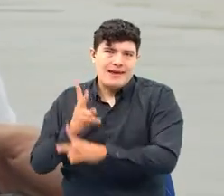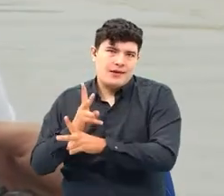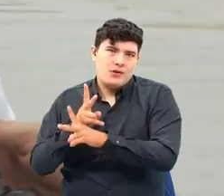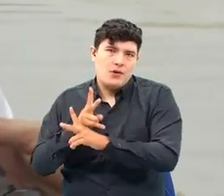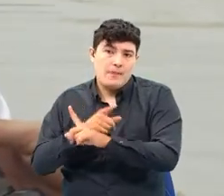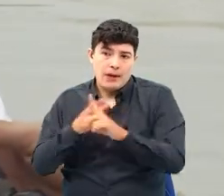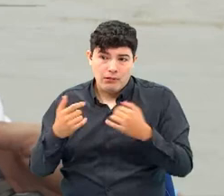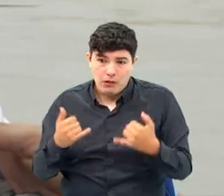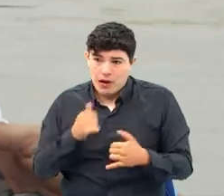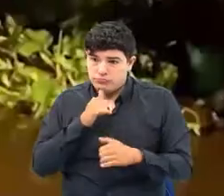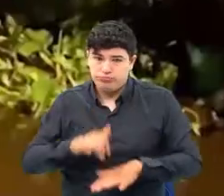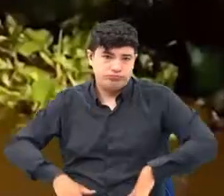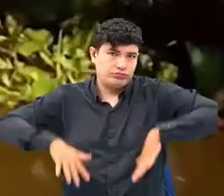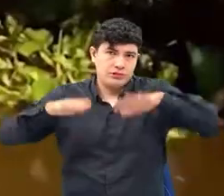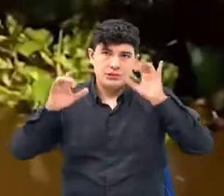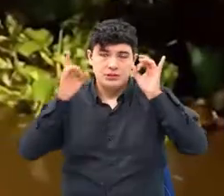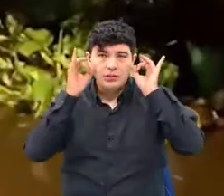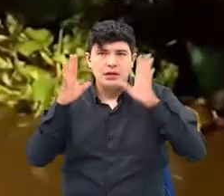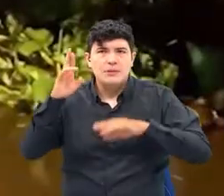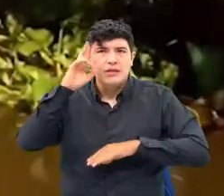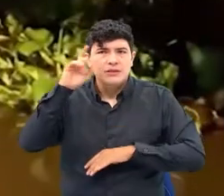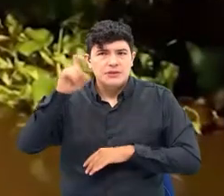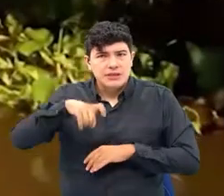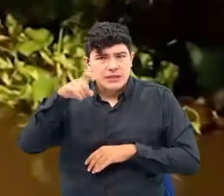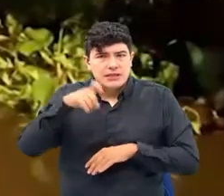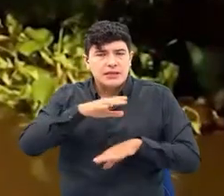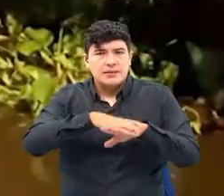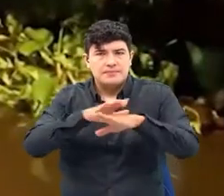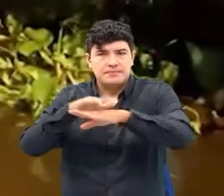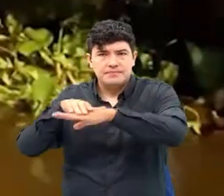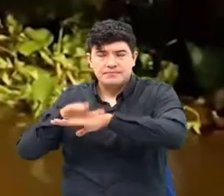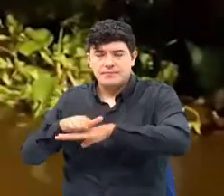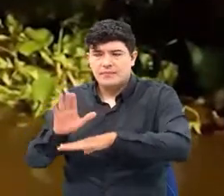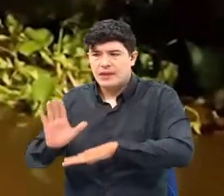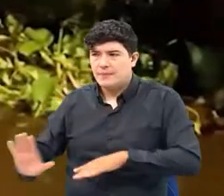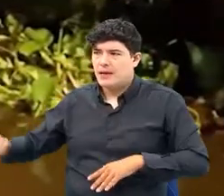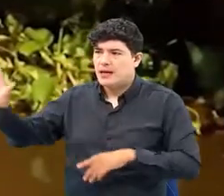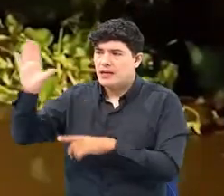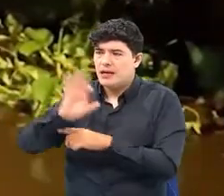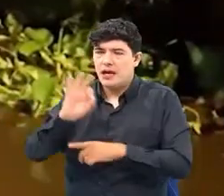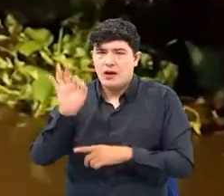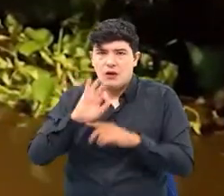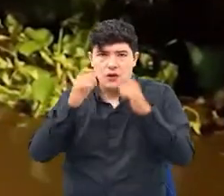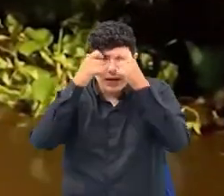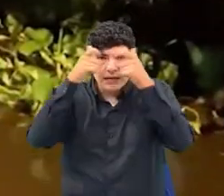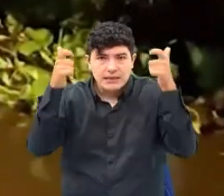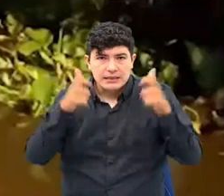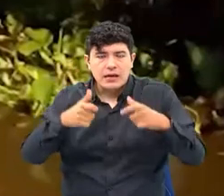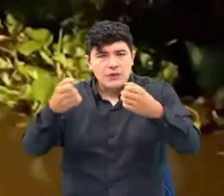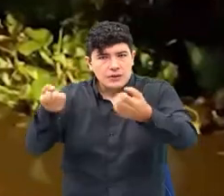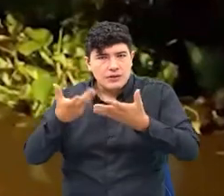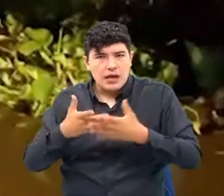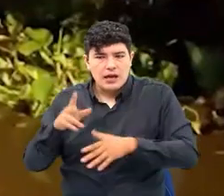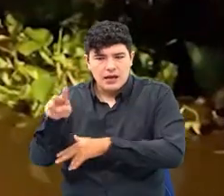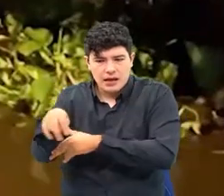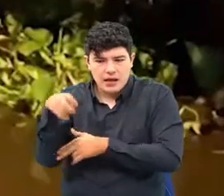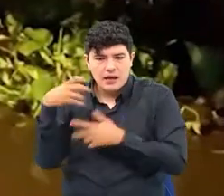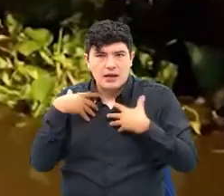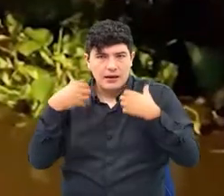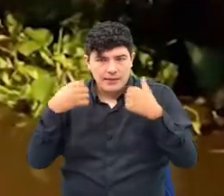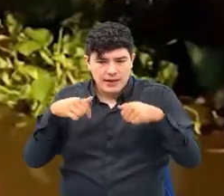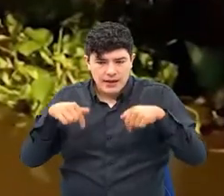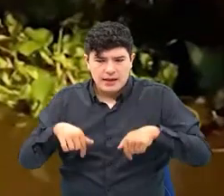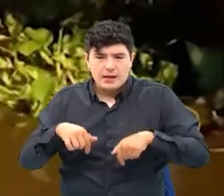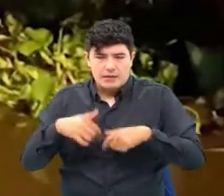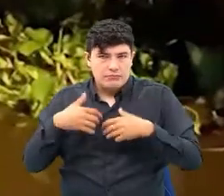eso estuviera totalmente desbordado. Solicitamos mucho al departamento, a la nación, que nos brinden la oportunidad de tener horas máquinas acá en el municipio, un maquinario y